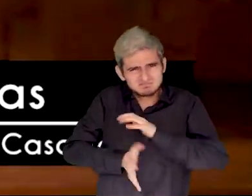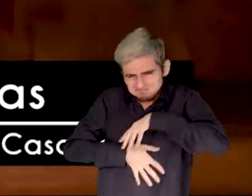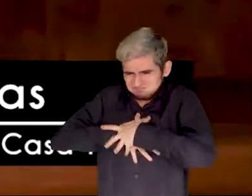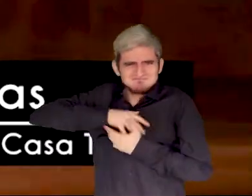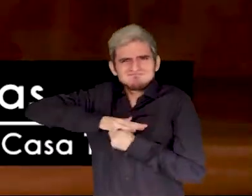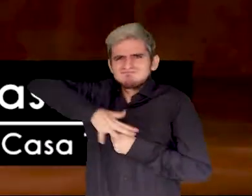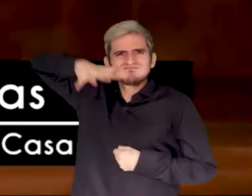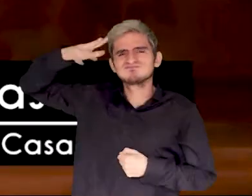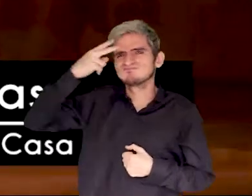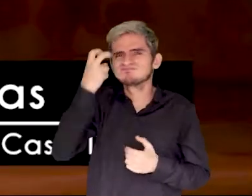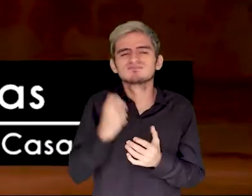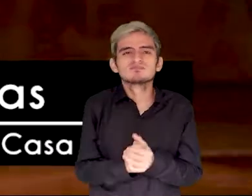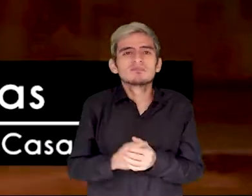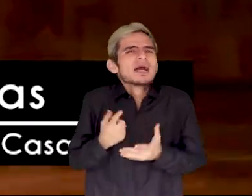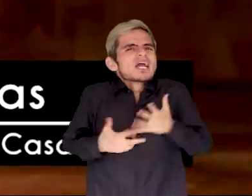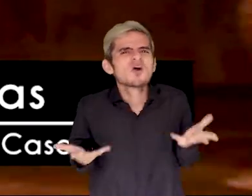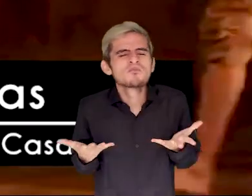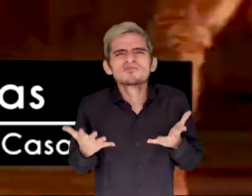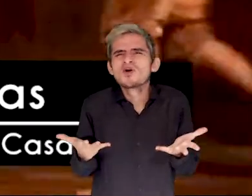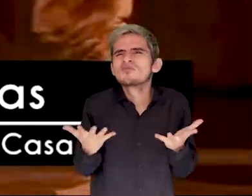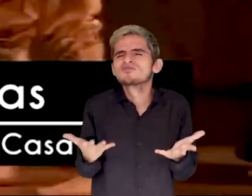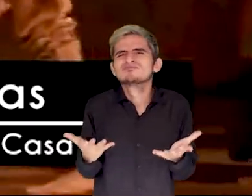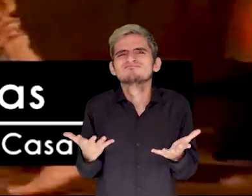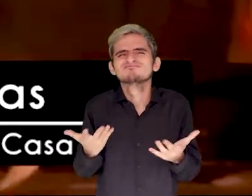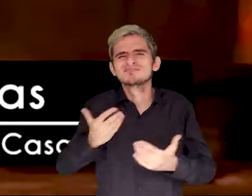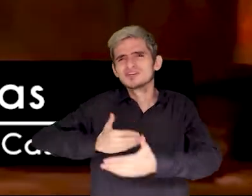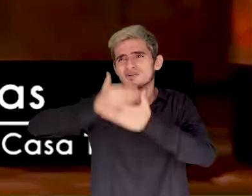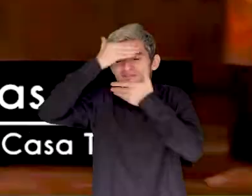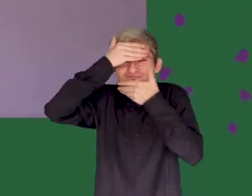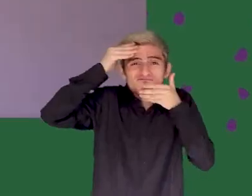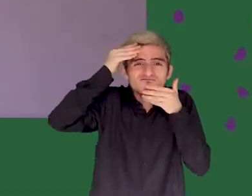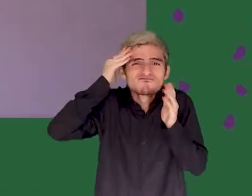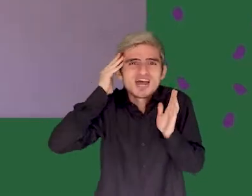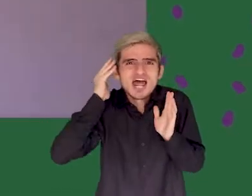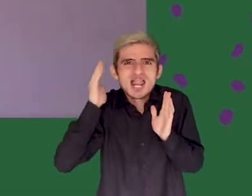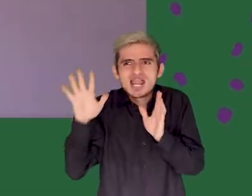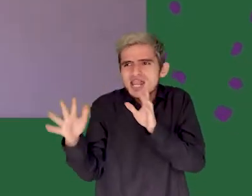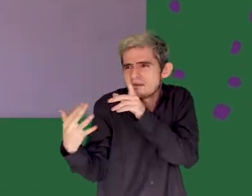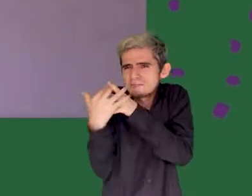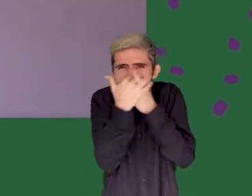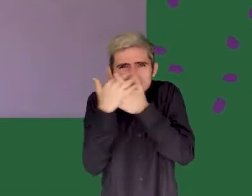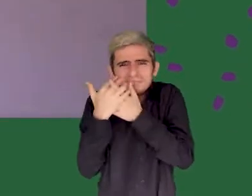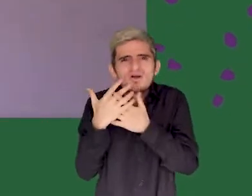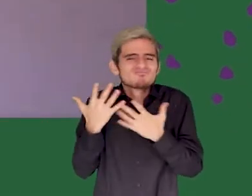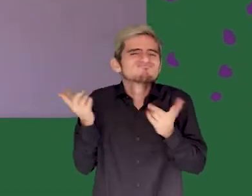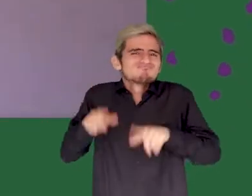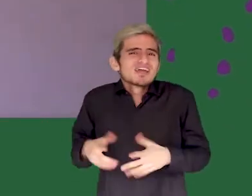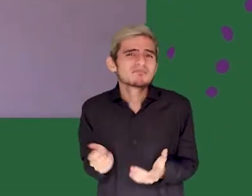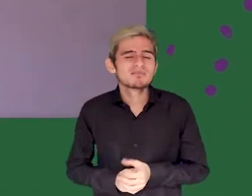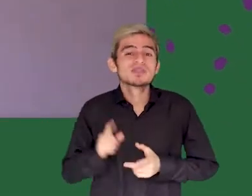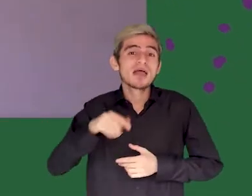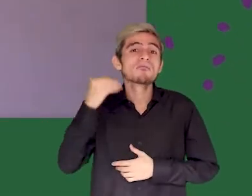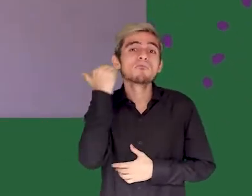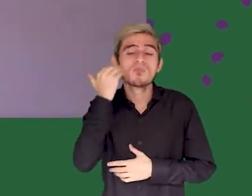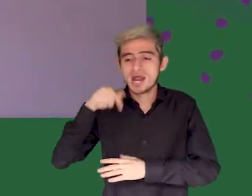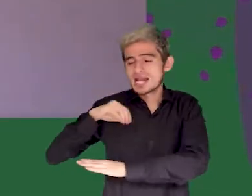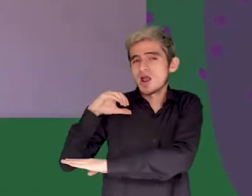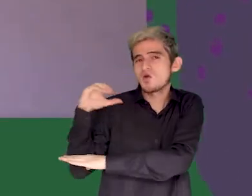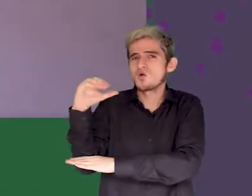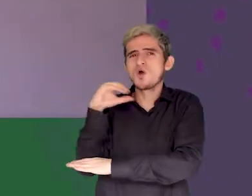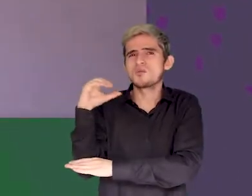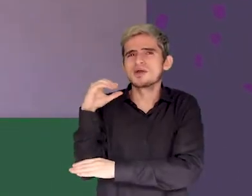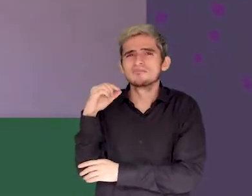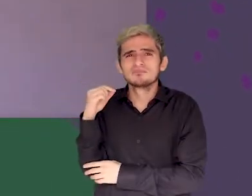habla desde la visión de lo que, desde el punto de vista de los paramilitares. Creo que el cine, pues, de hecho, por mujeres en Colombia es muy, pues hay